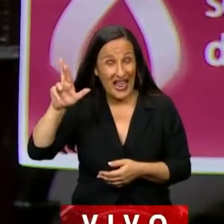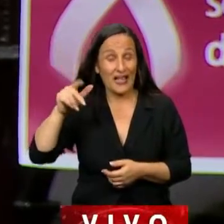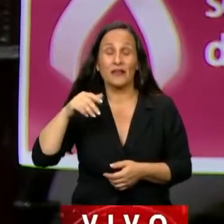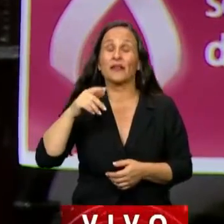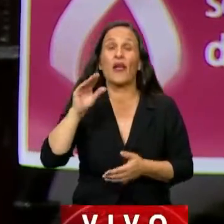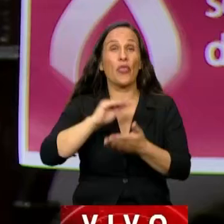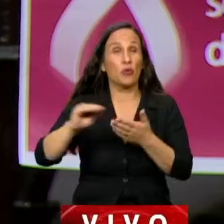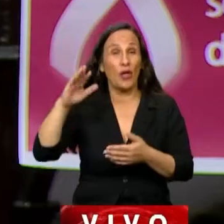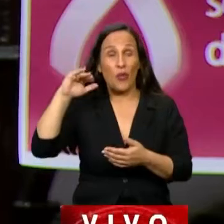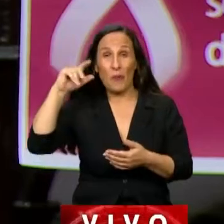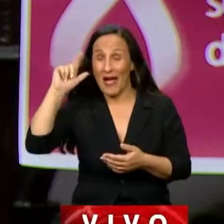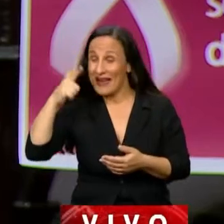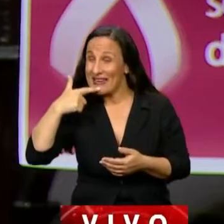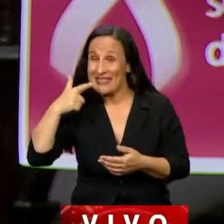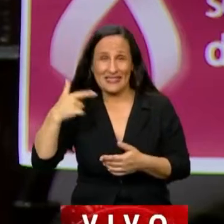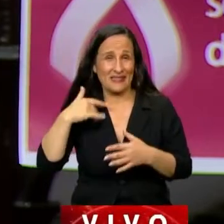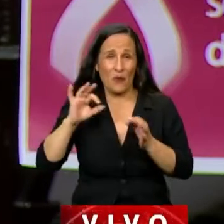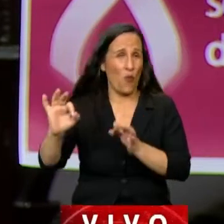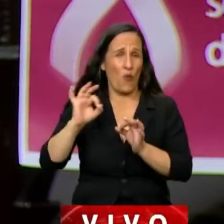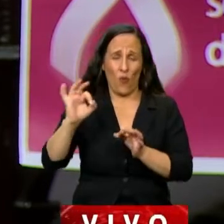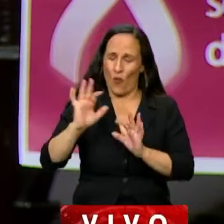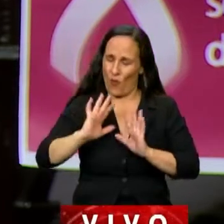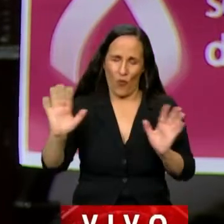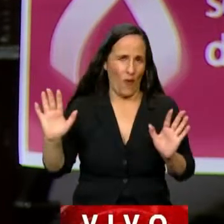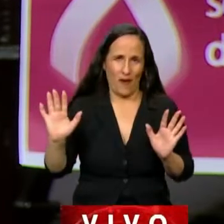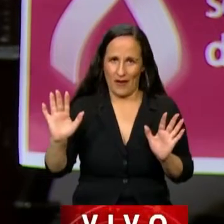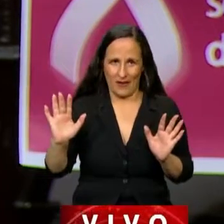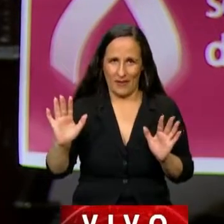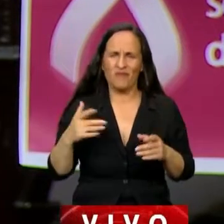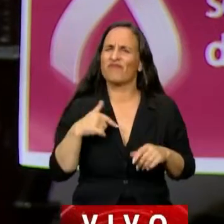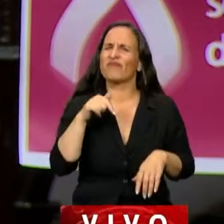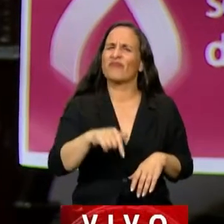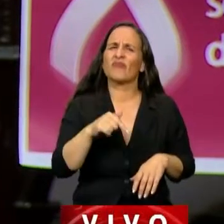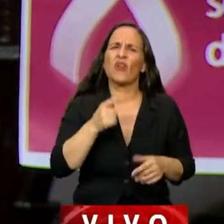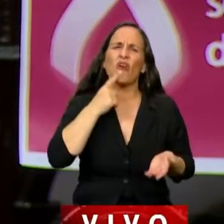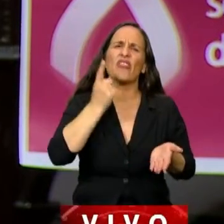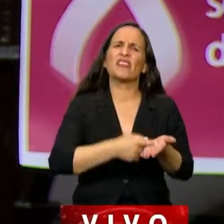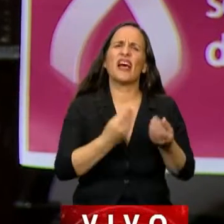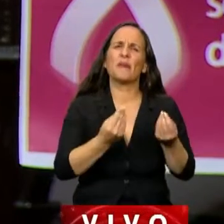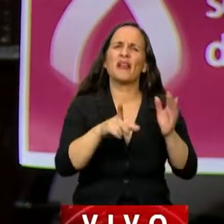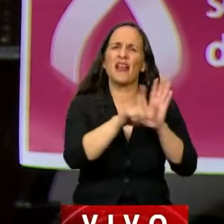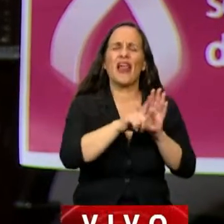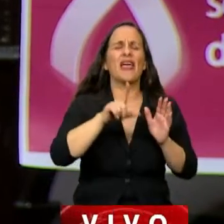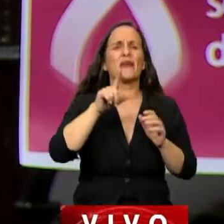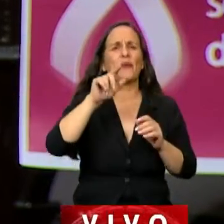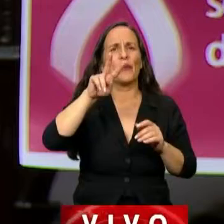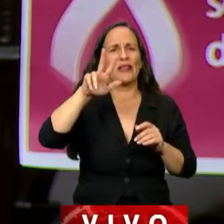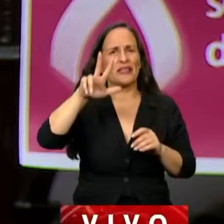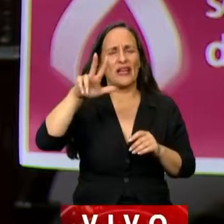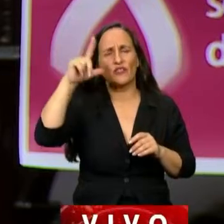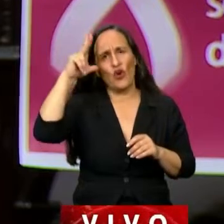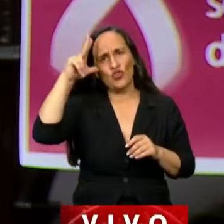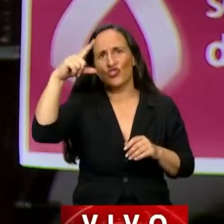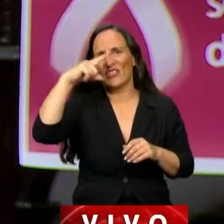Manes. Estamos dando tratamiento al dictamen por el que se modifica la Ley